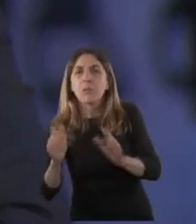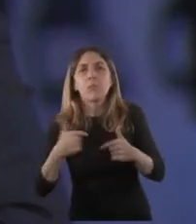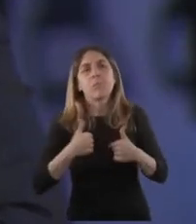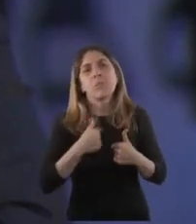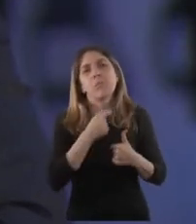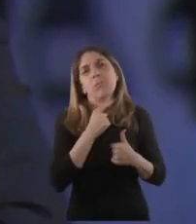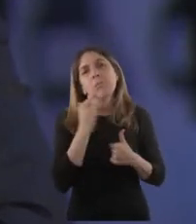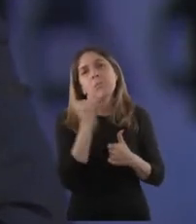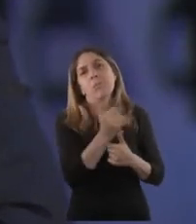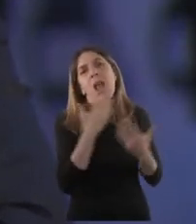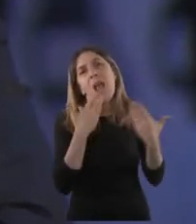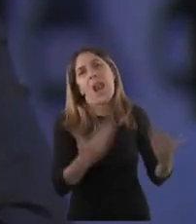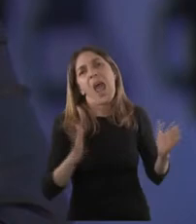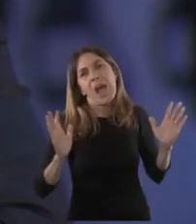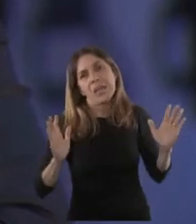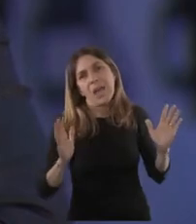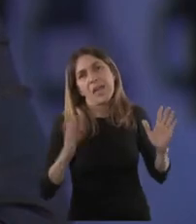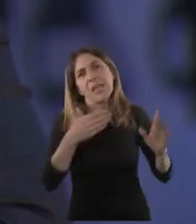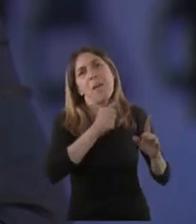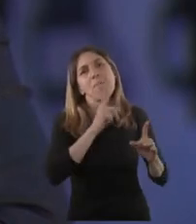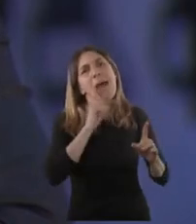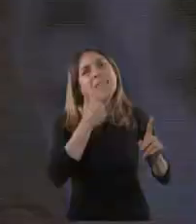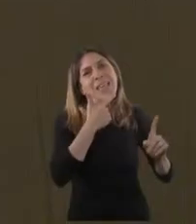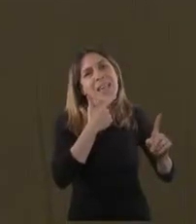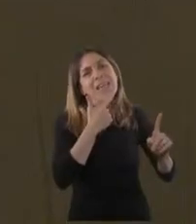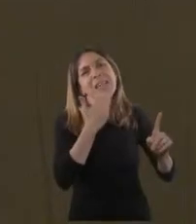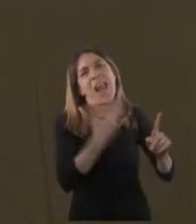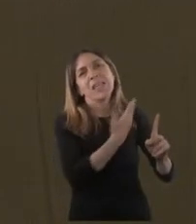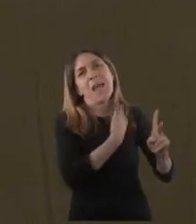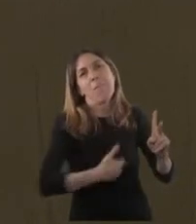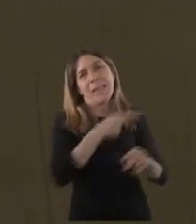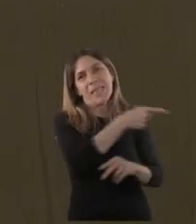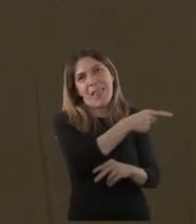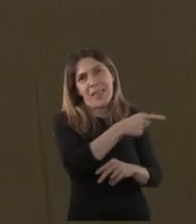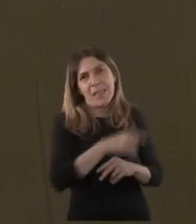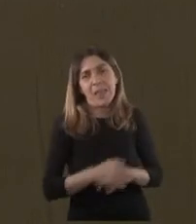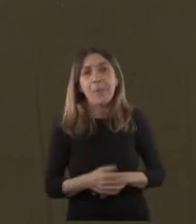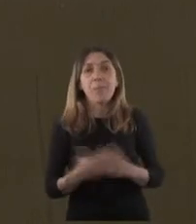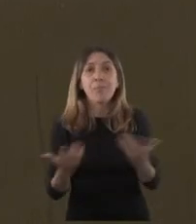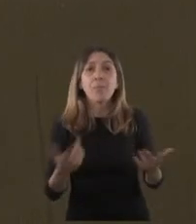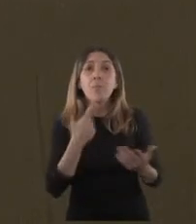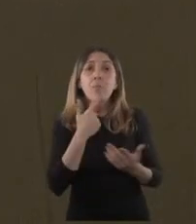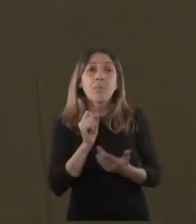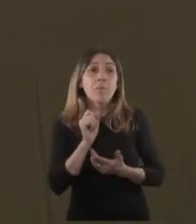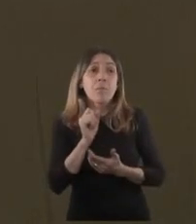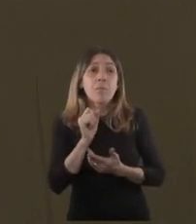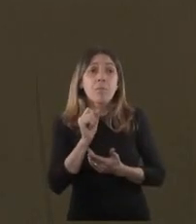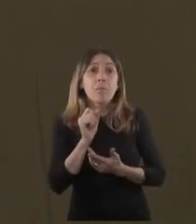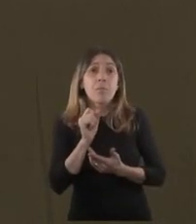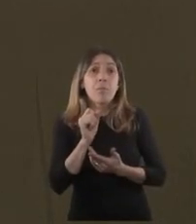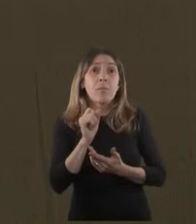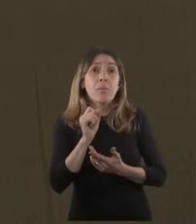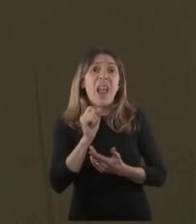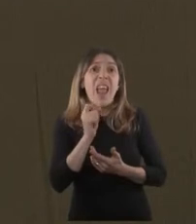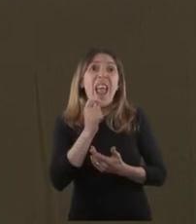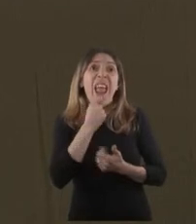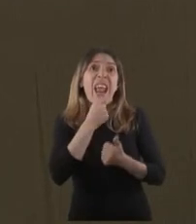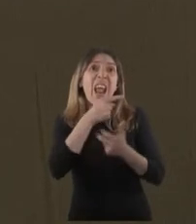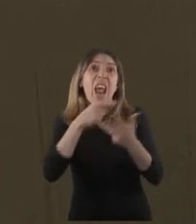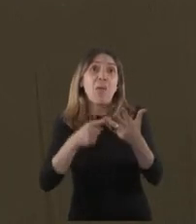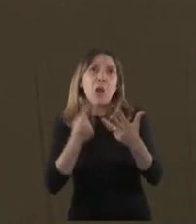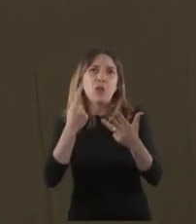agradecido con Matías y con el señor presidente. Uno de los primeros ejemplos que hablamos era